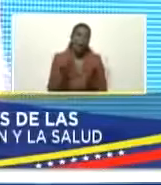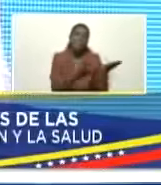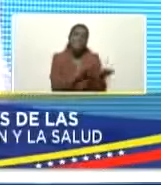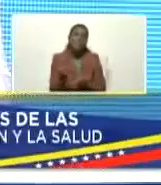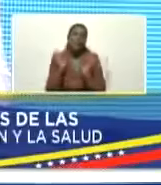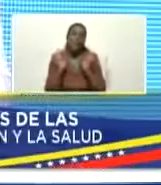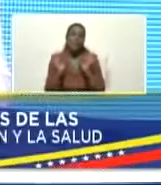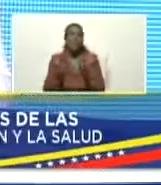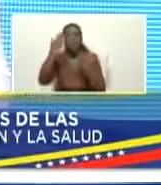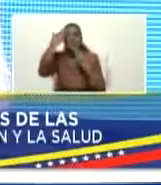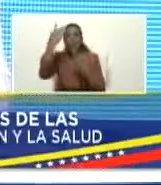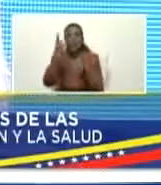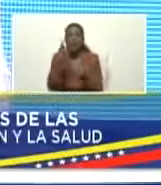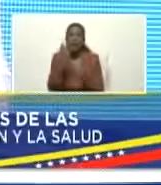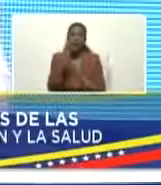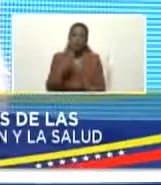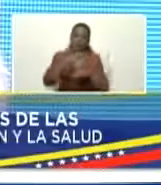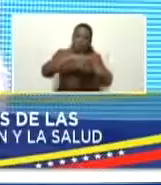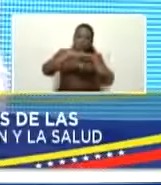invitados que no los he saludado, ¿vale?